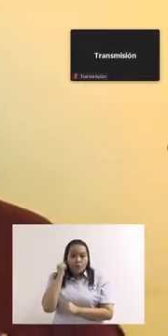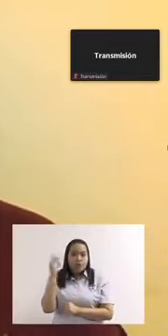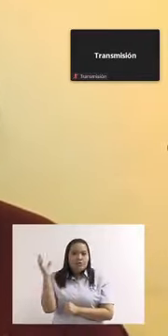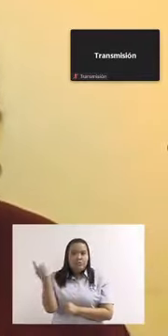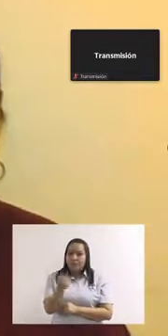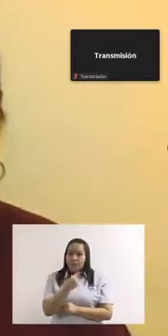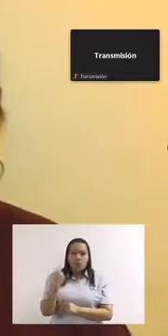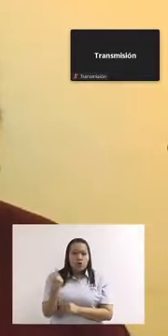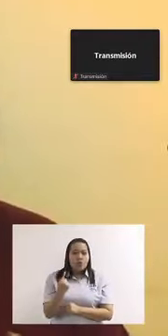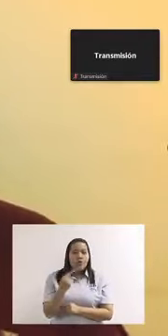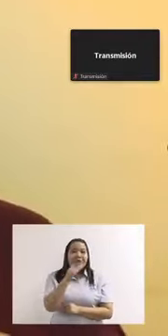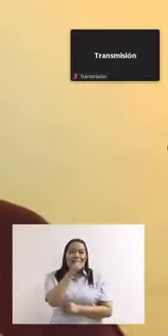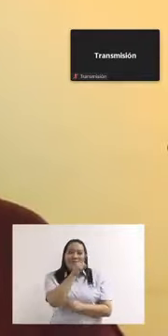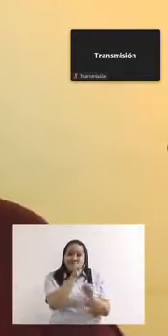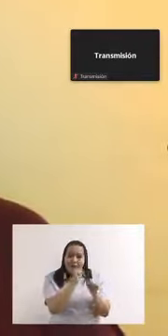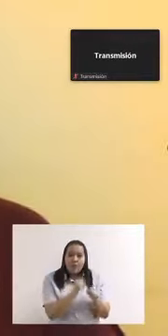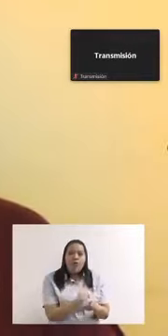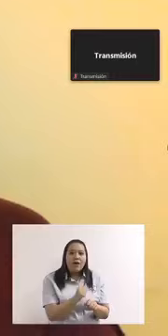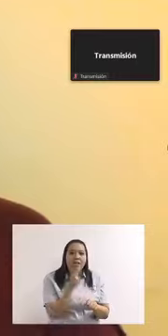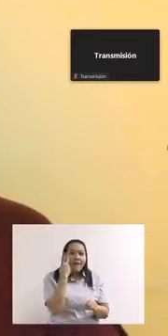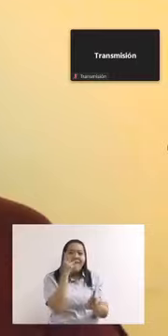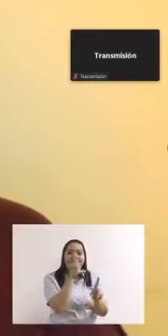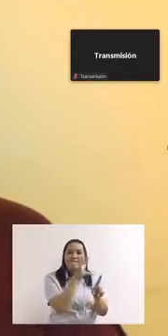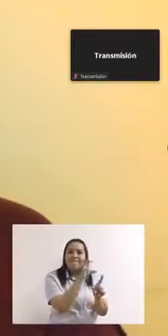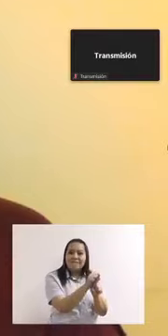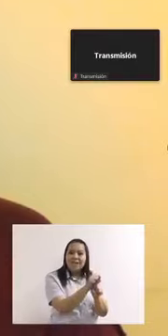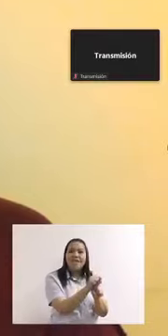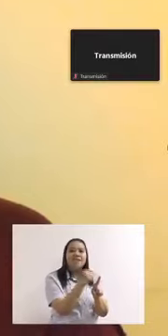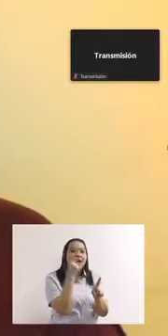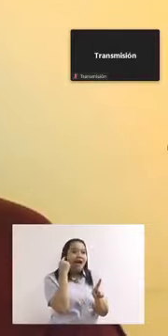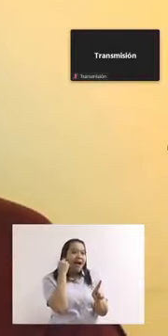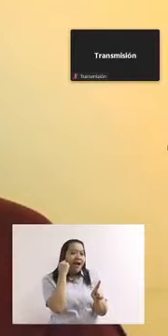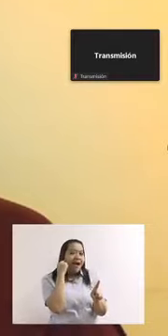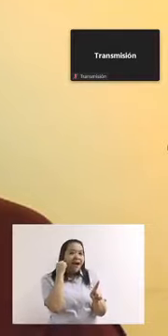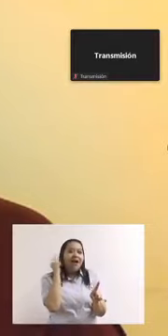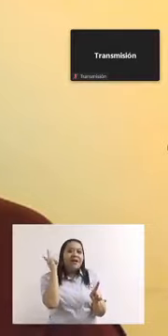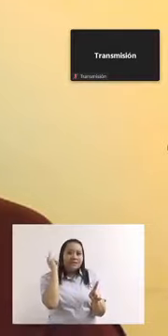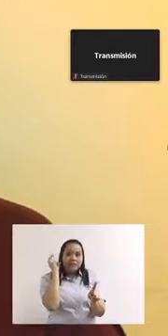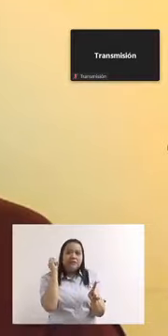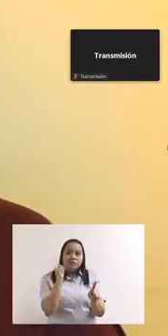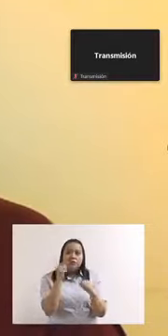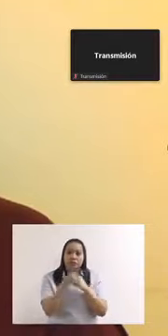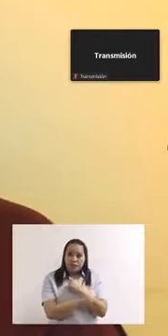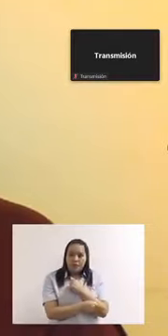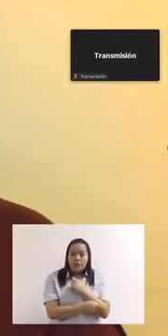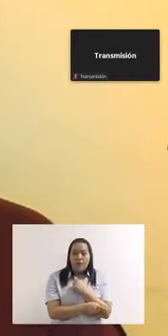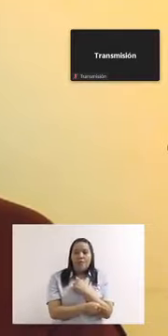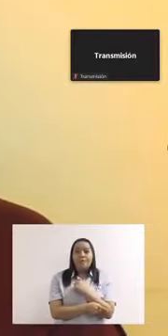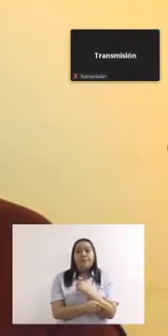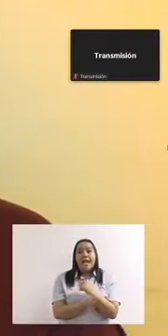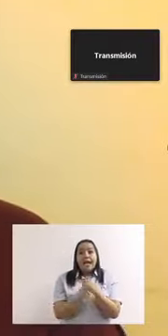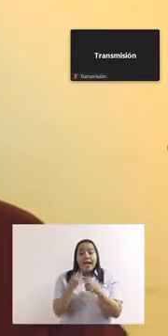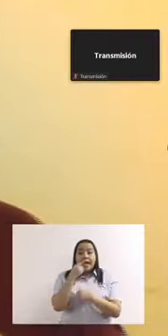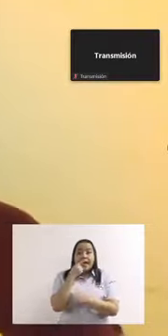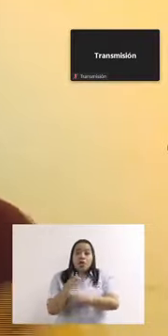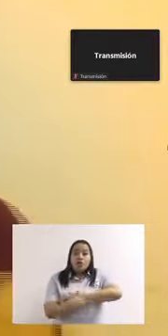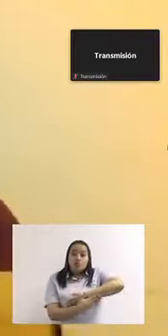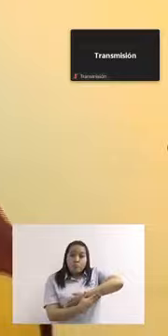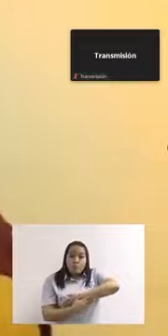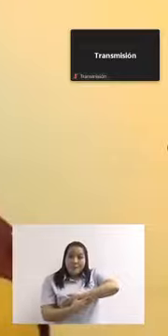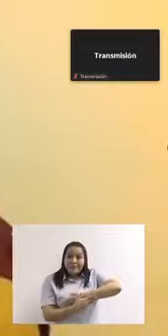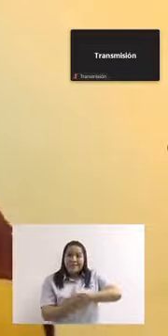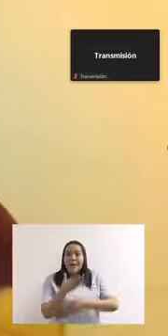se puede percibir si hay pérdida. En el niño es muy importante a los bebés, cuando usted le haga sonido de un